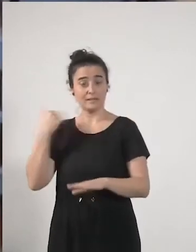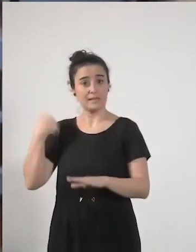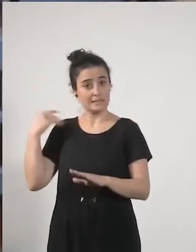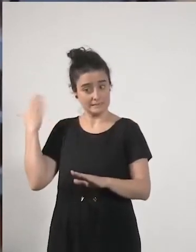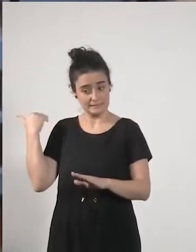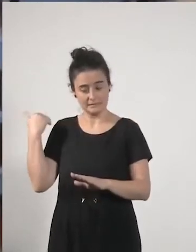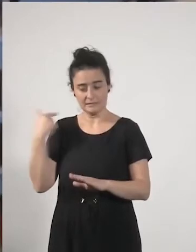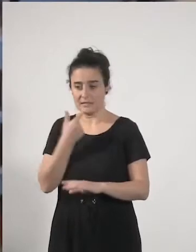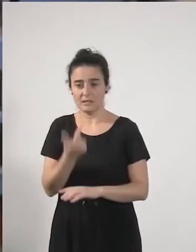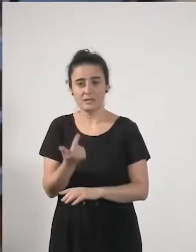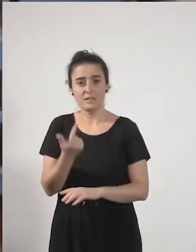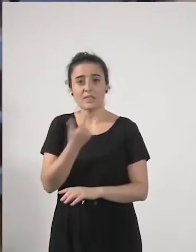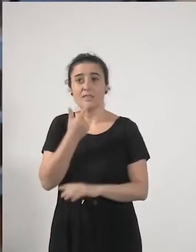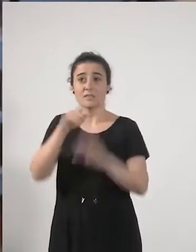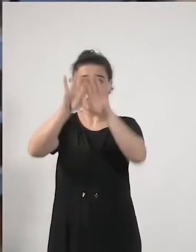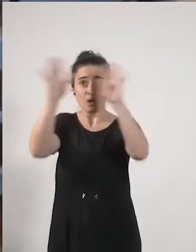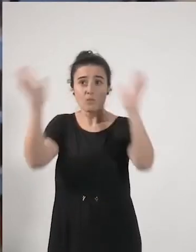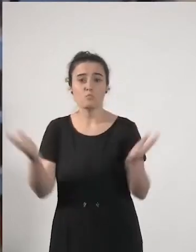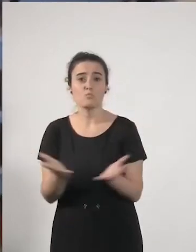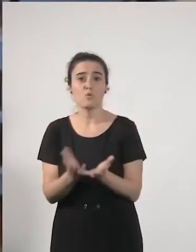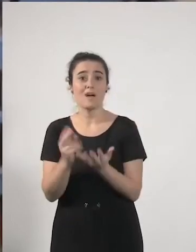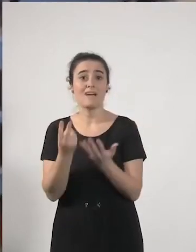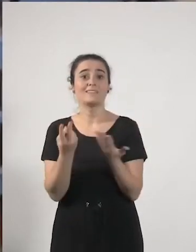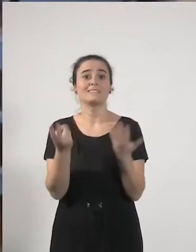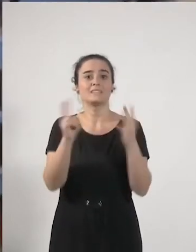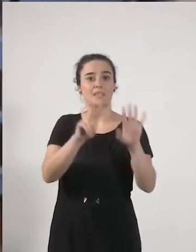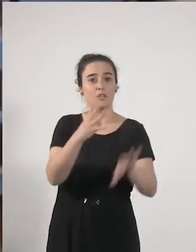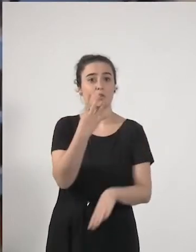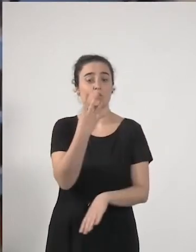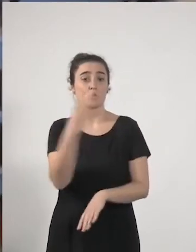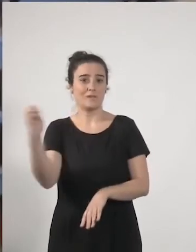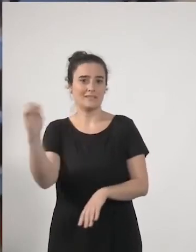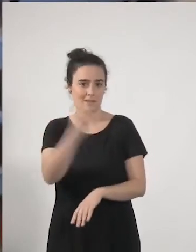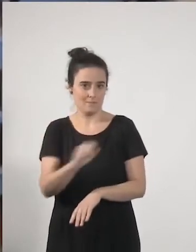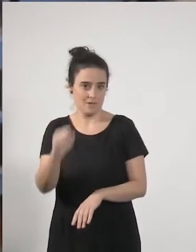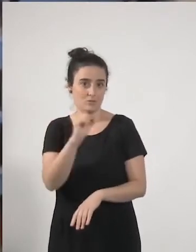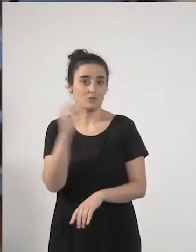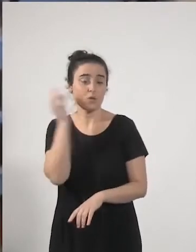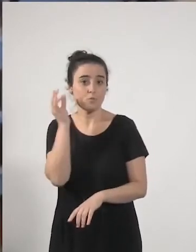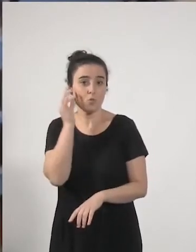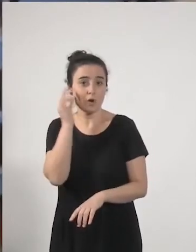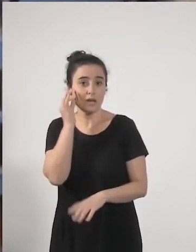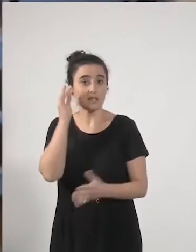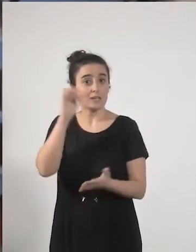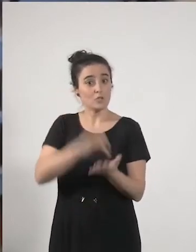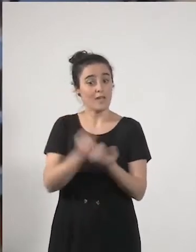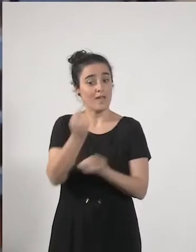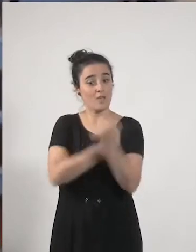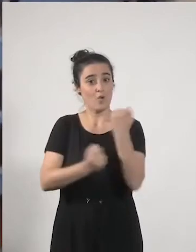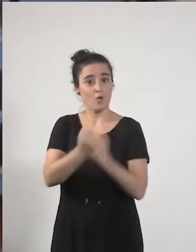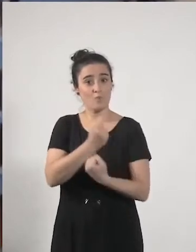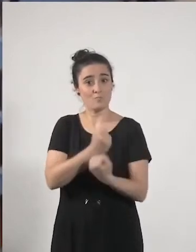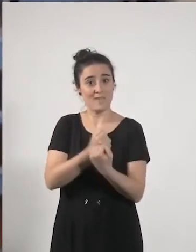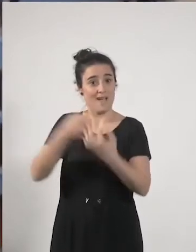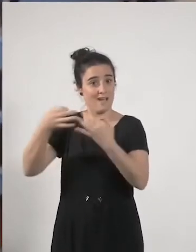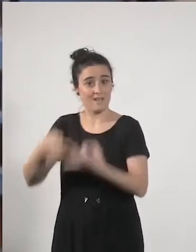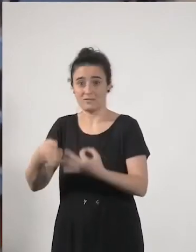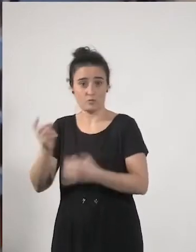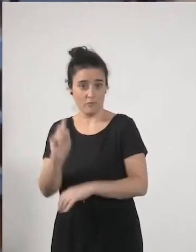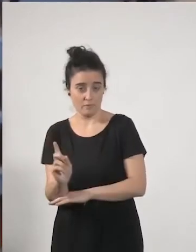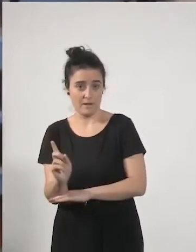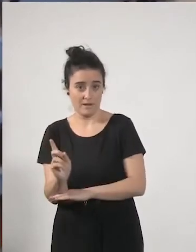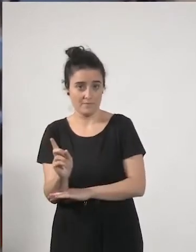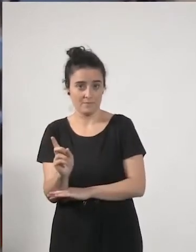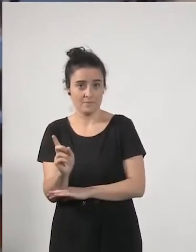hay 740 millones de mujeres que están en la informalidad aquí no sé